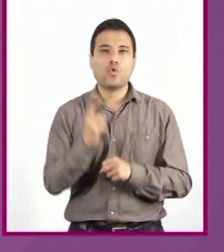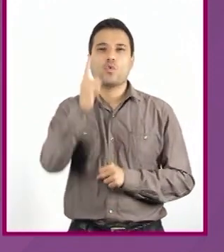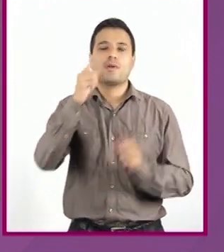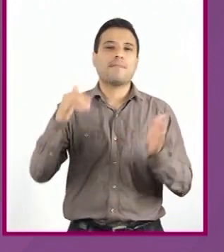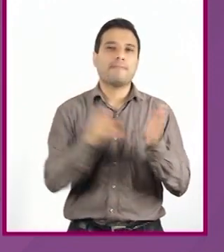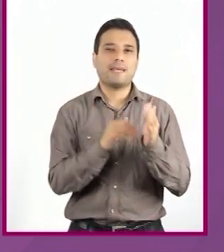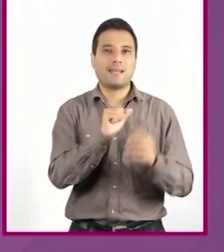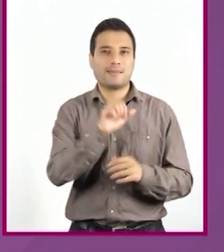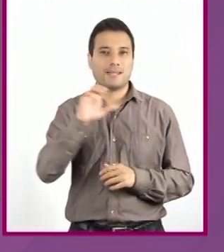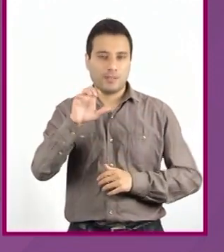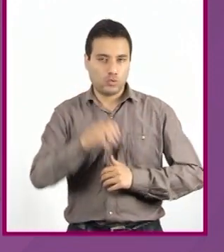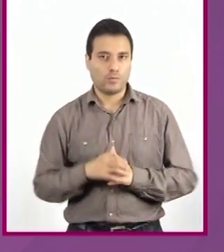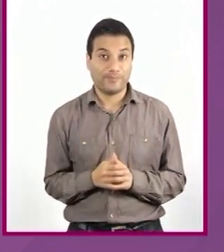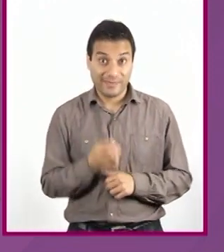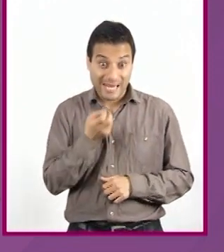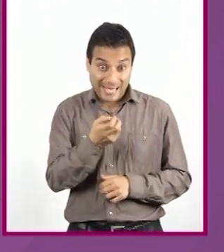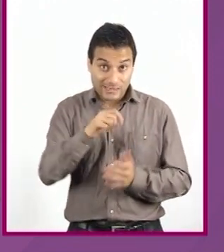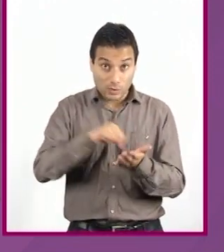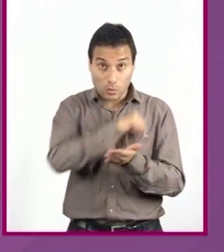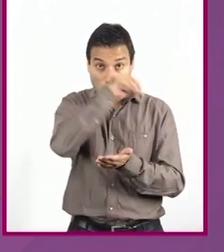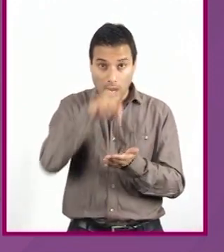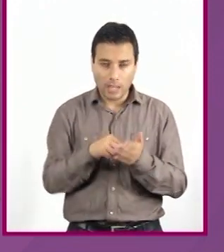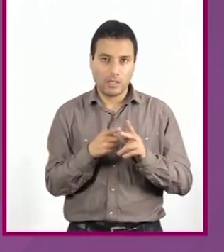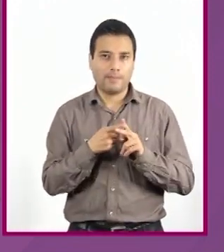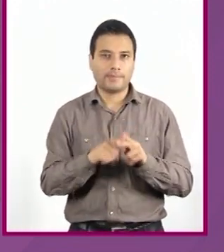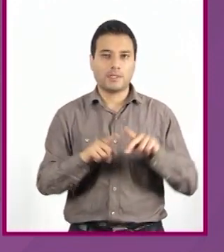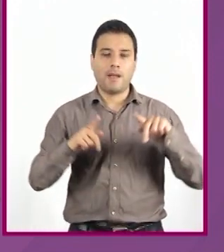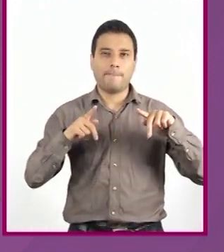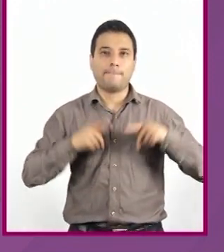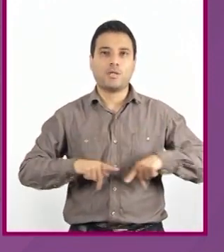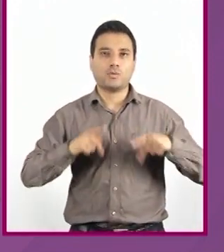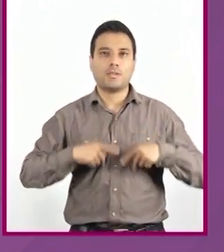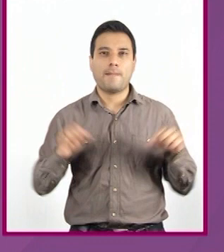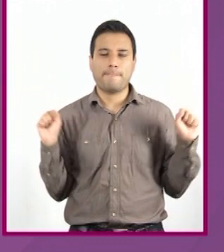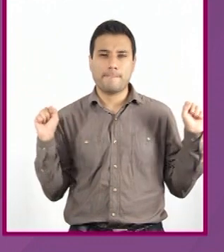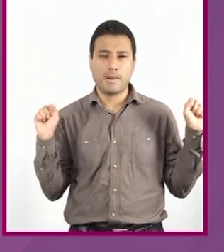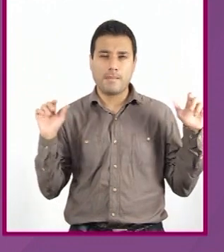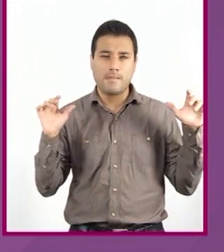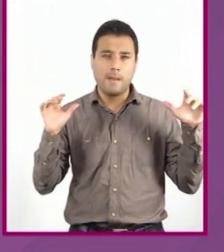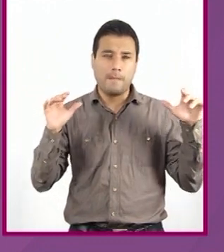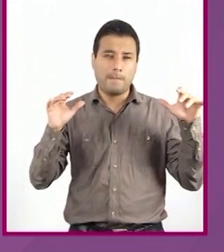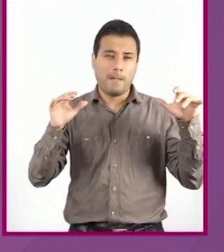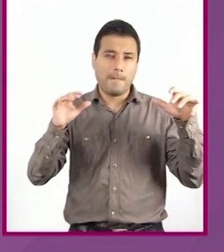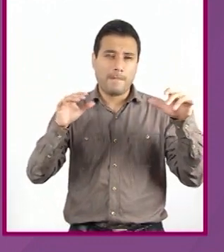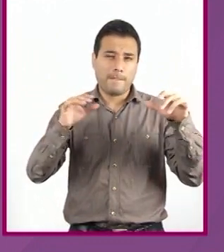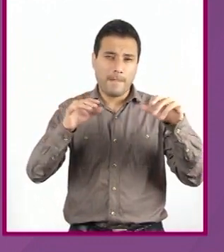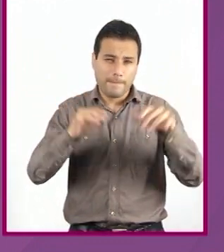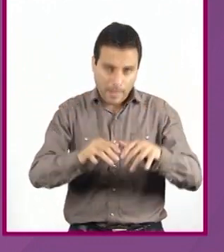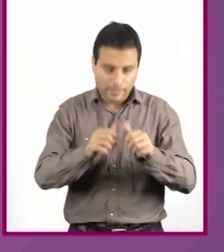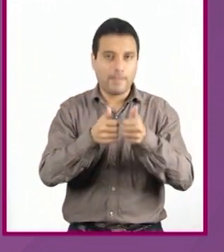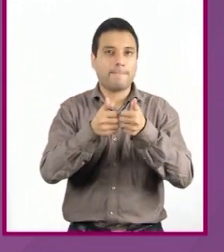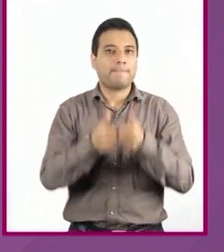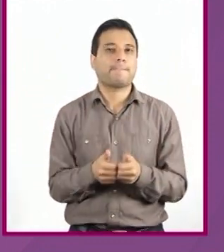a.C., cuando la zona empieza a ser habitada por sus primeros pobladores.